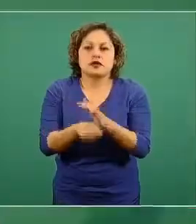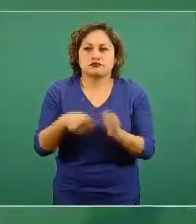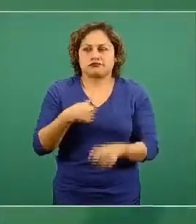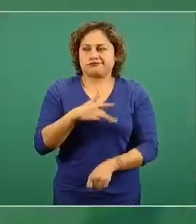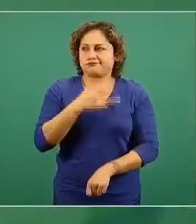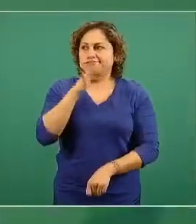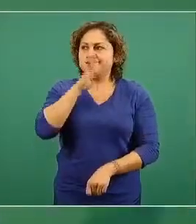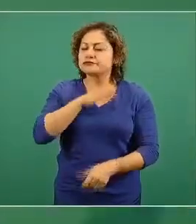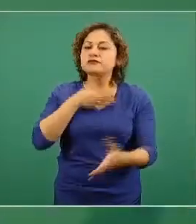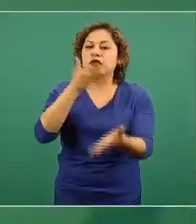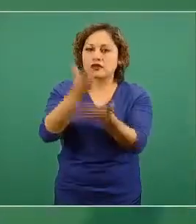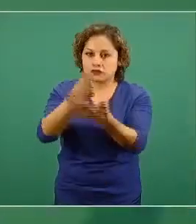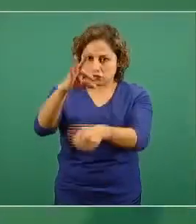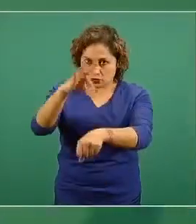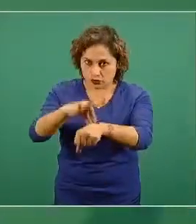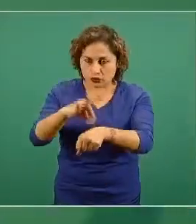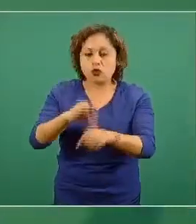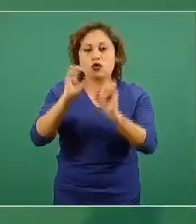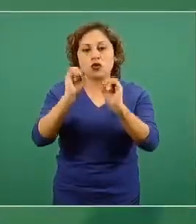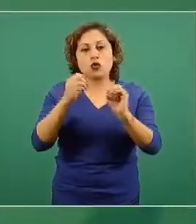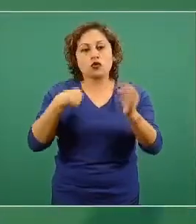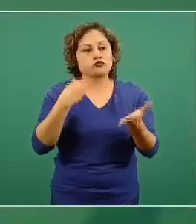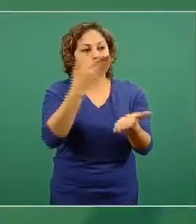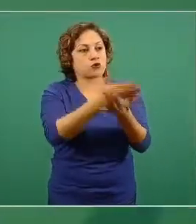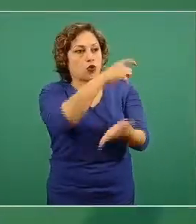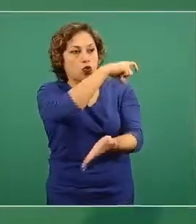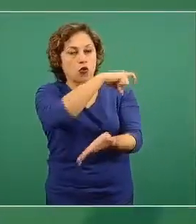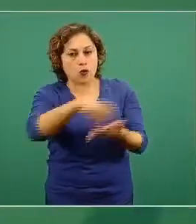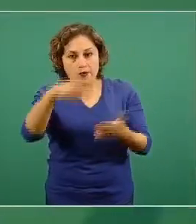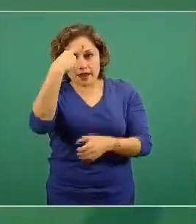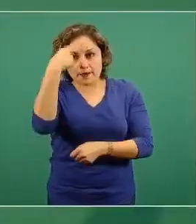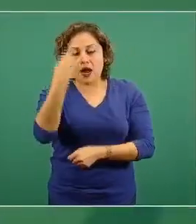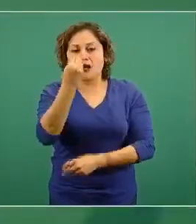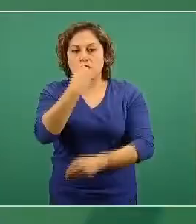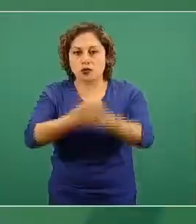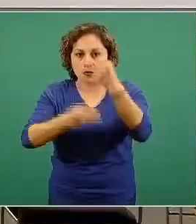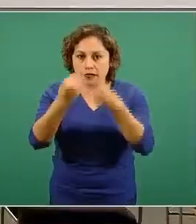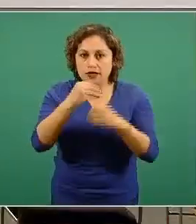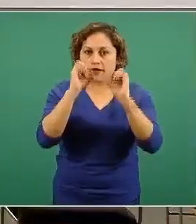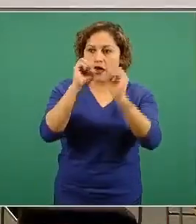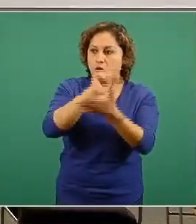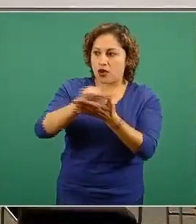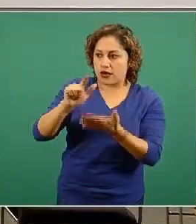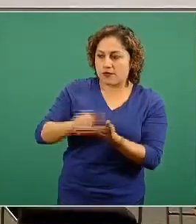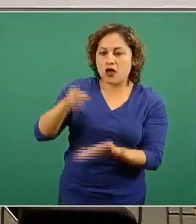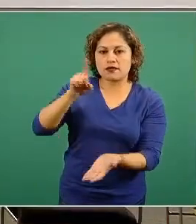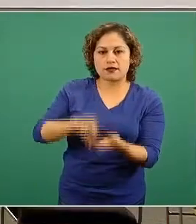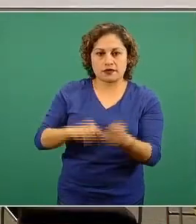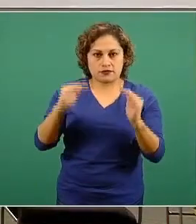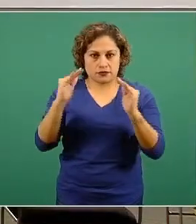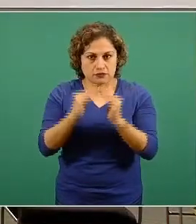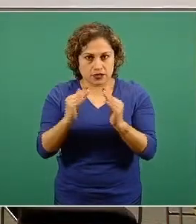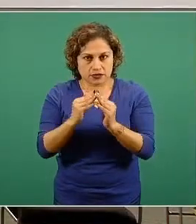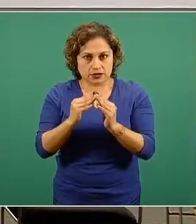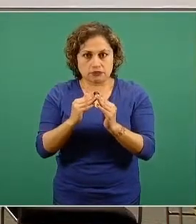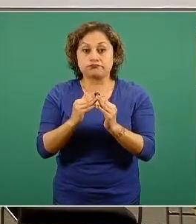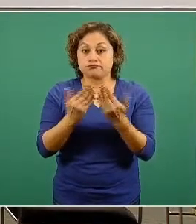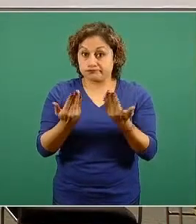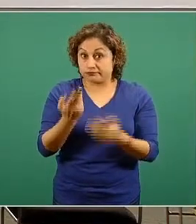o adquirir insumos alimenticios o de limpieza para el hogar. Y si hacemos esto,